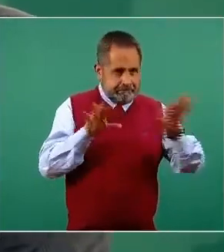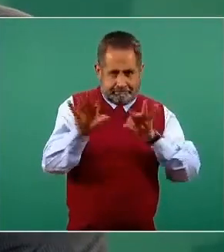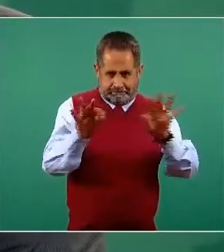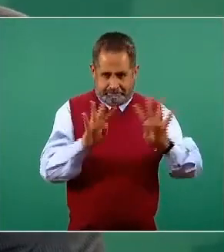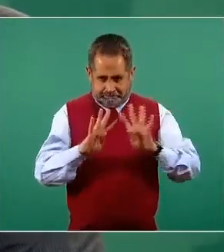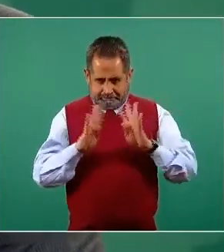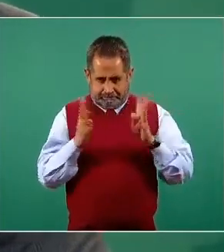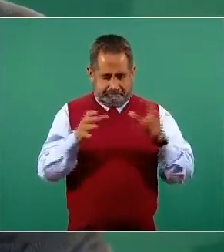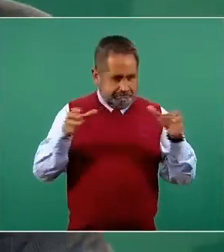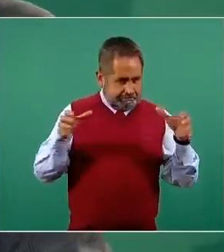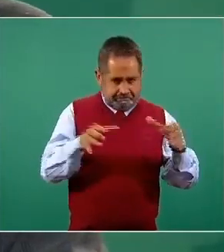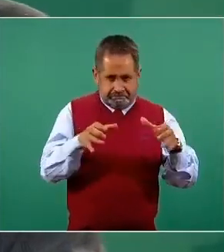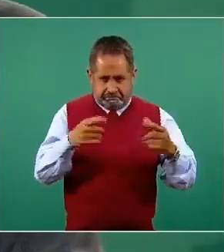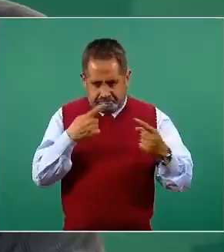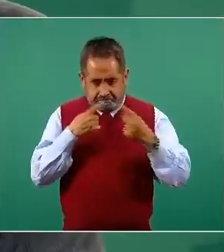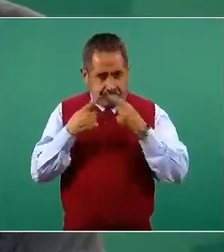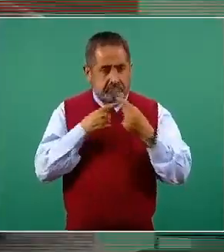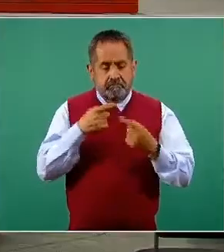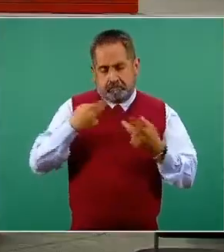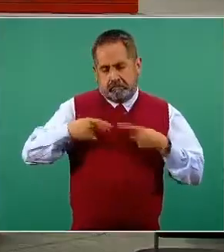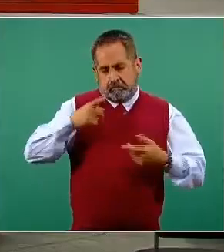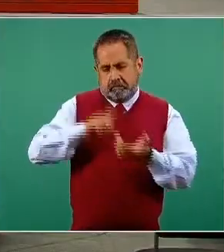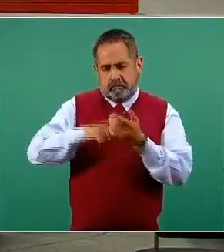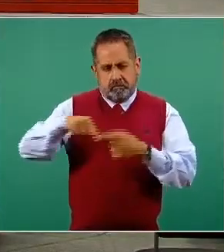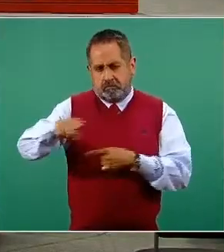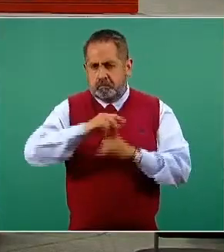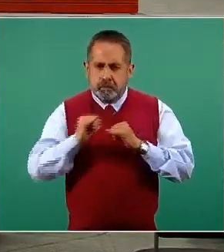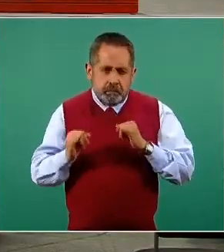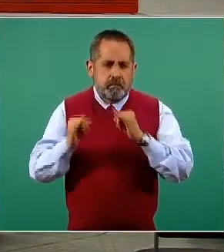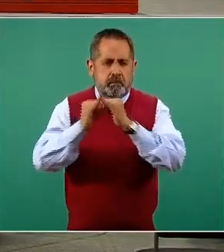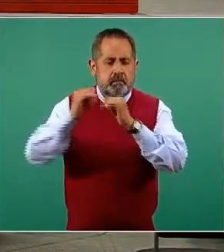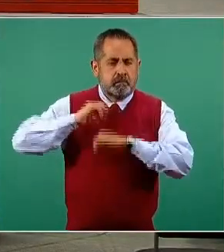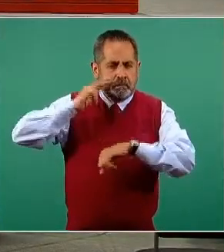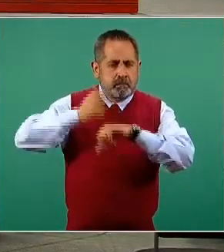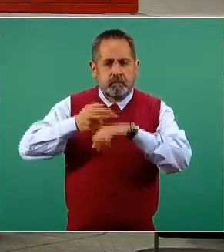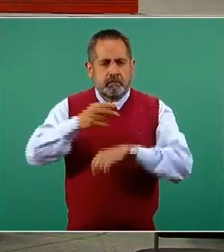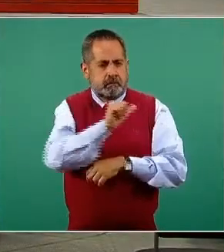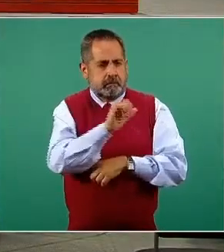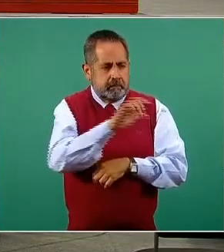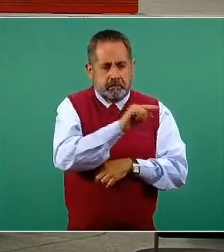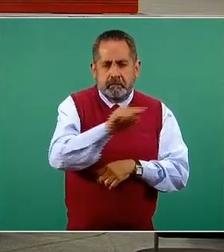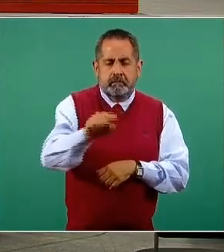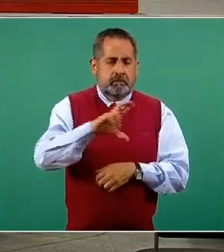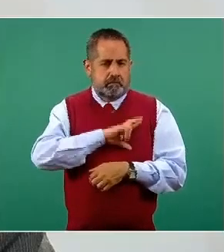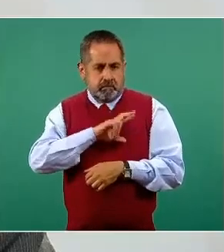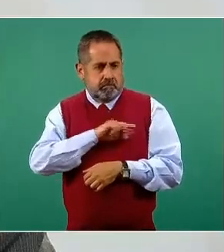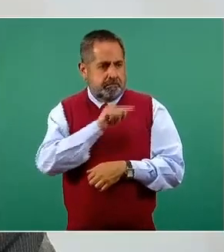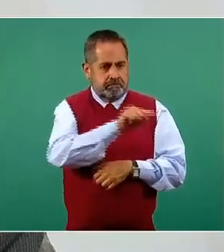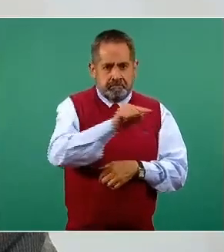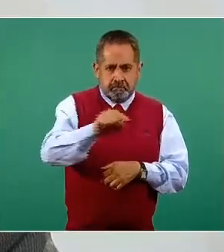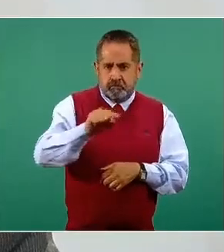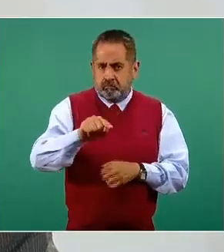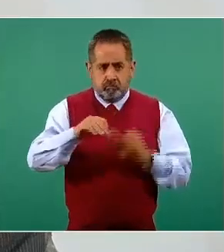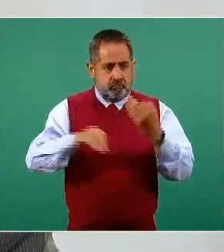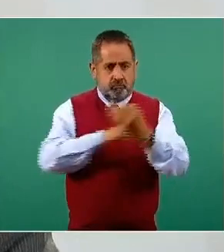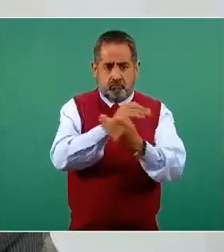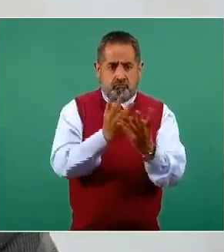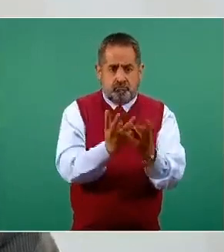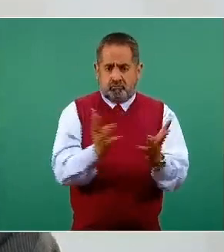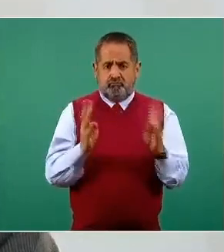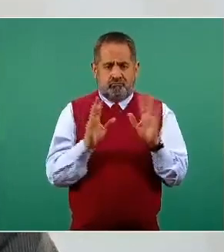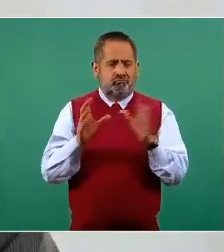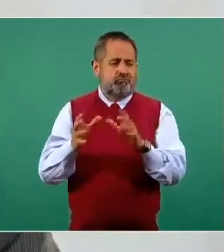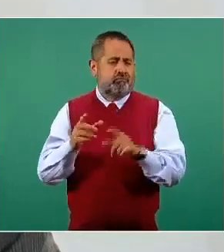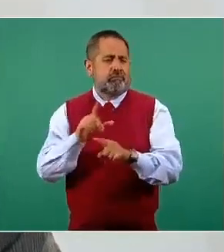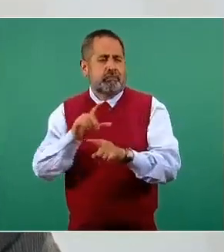a una masa crítica de personas, instituciones, de la sociedad civil, de la iniciativa privada también del sector salud